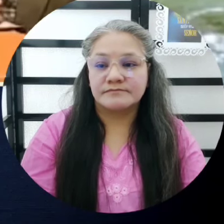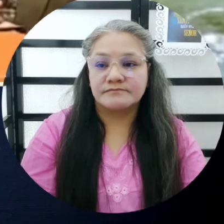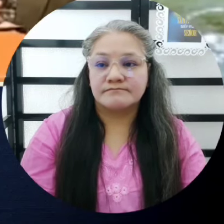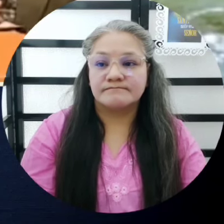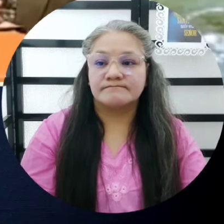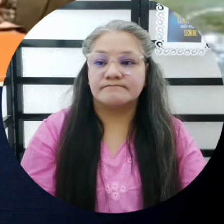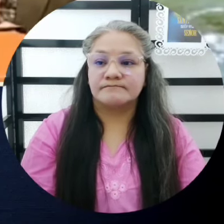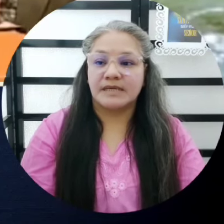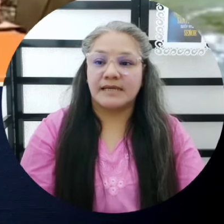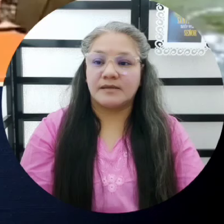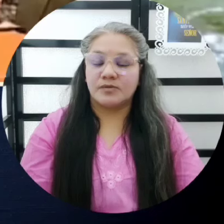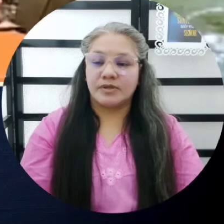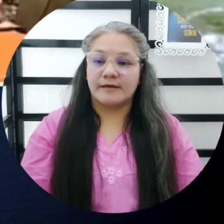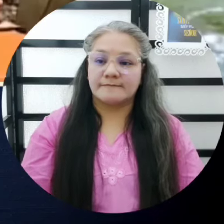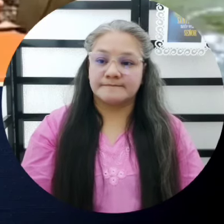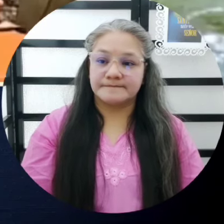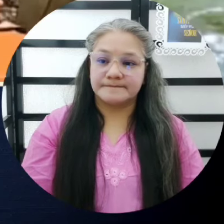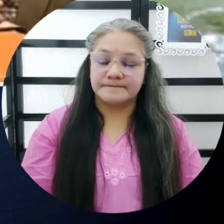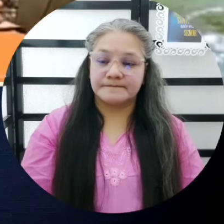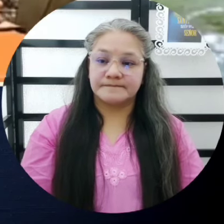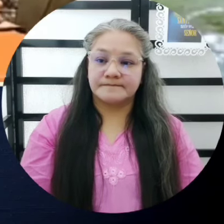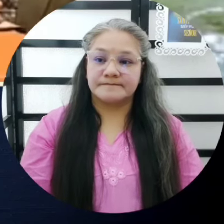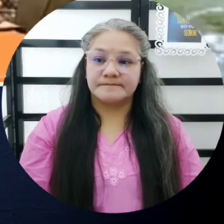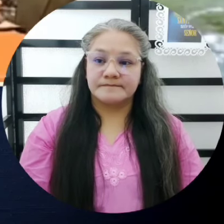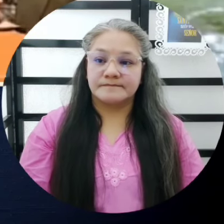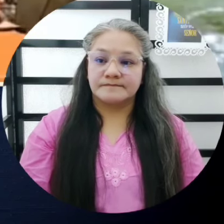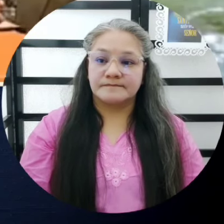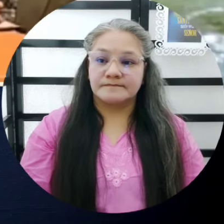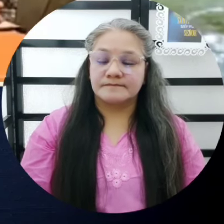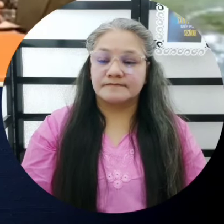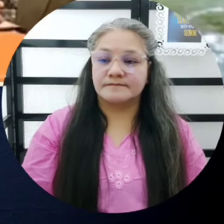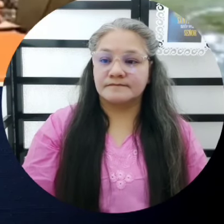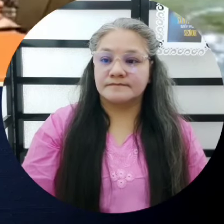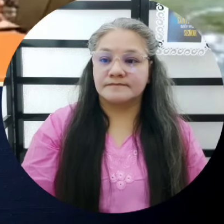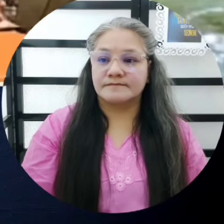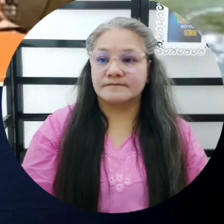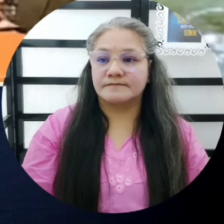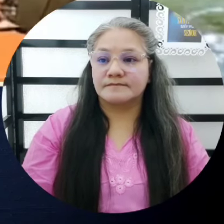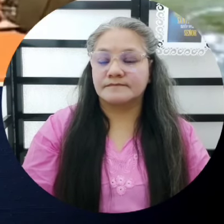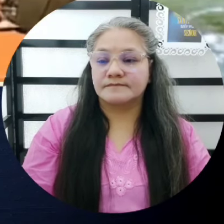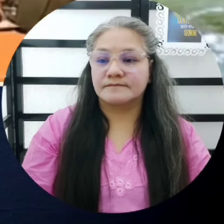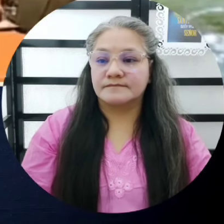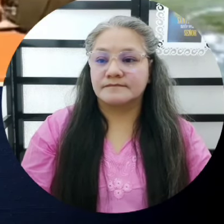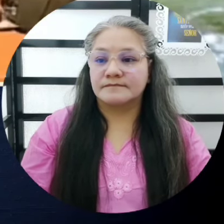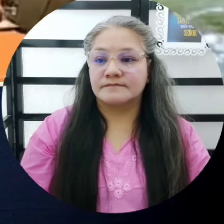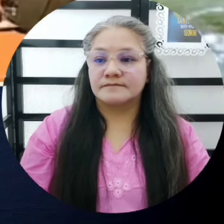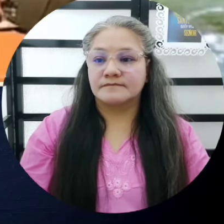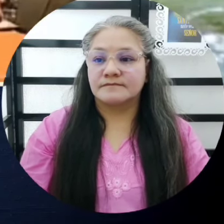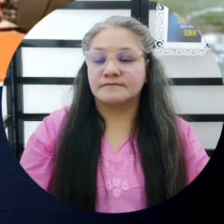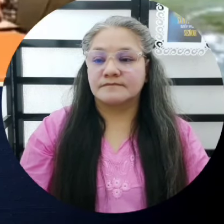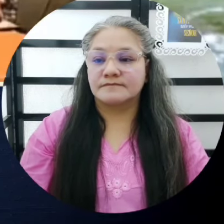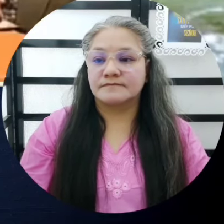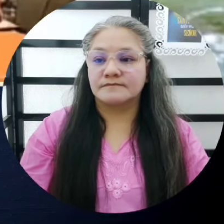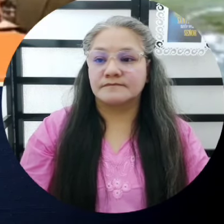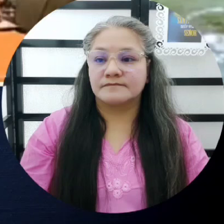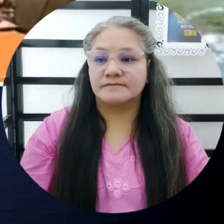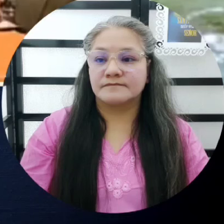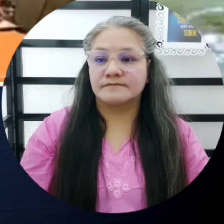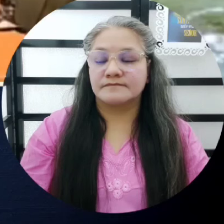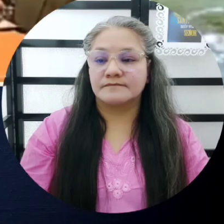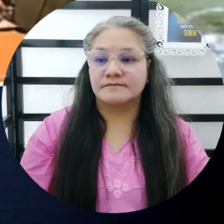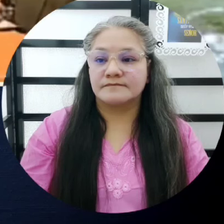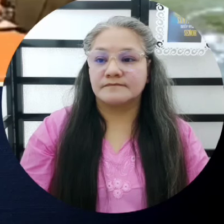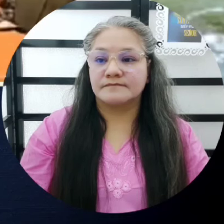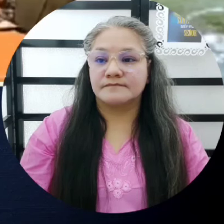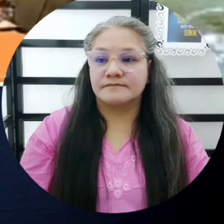decreto que dicte el rey será oído en todo su reino,